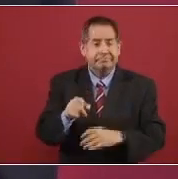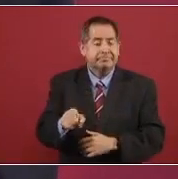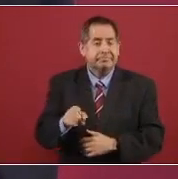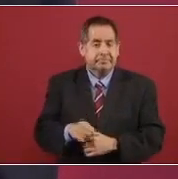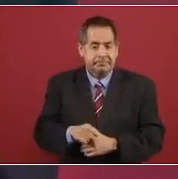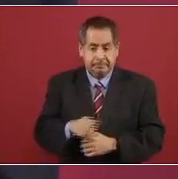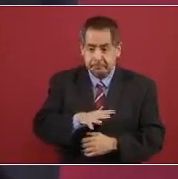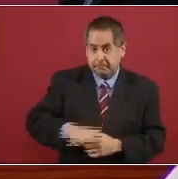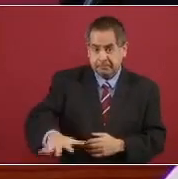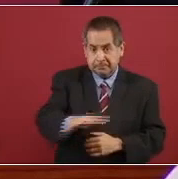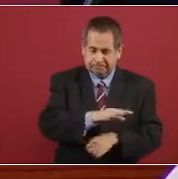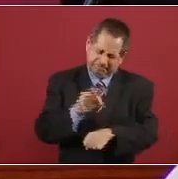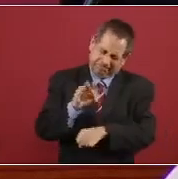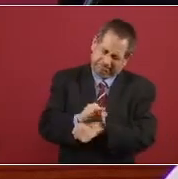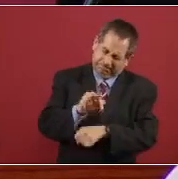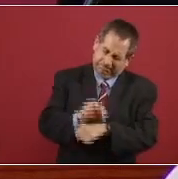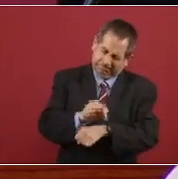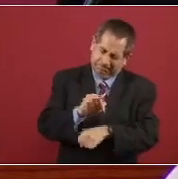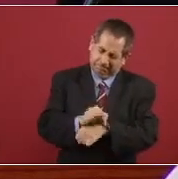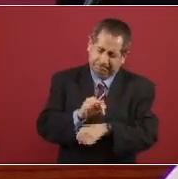al pueblo